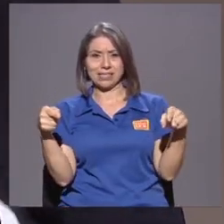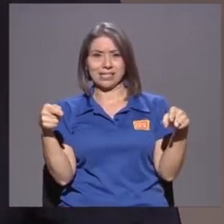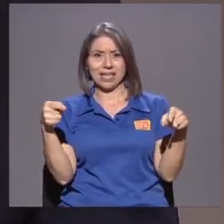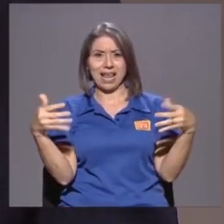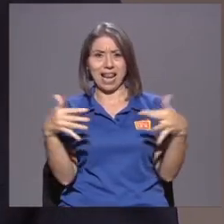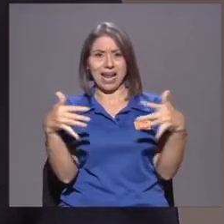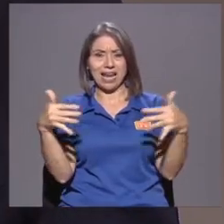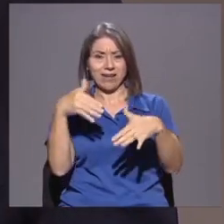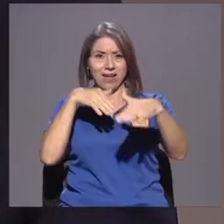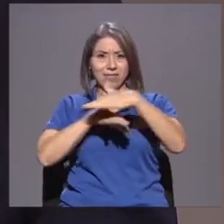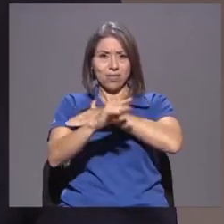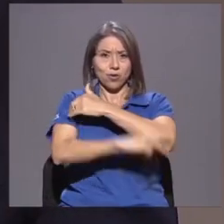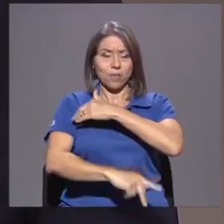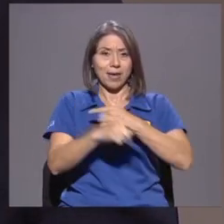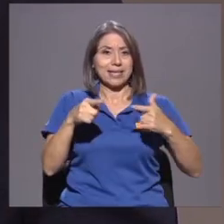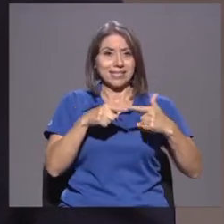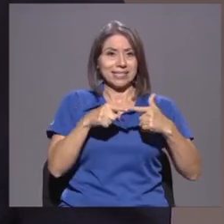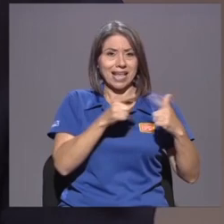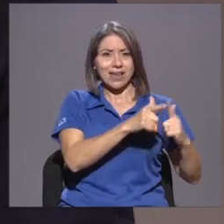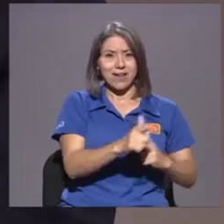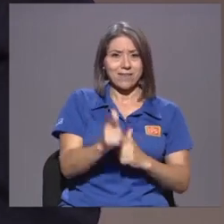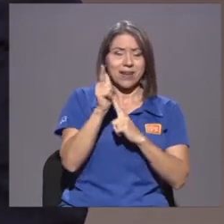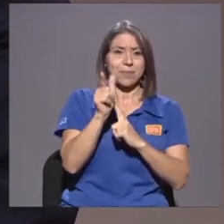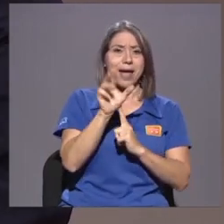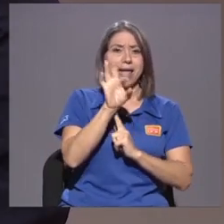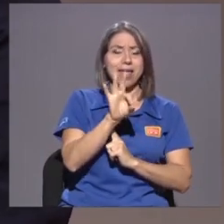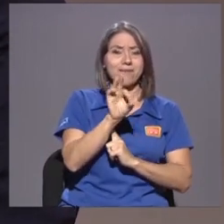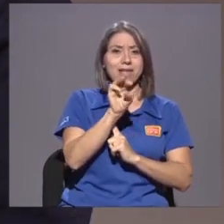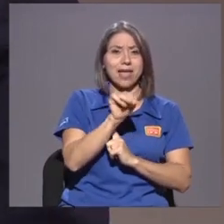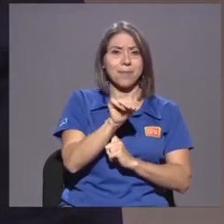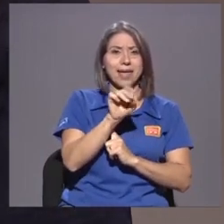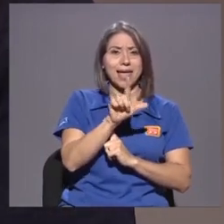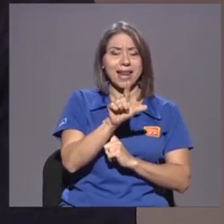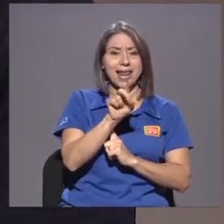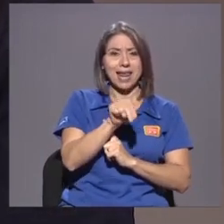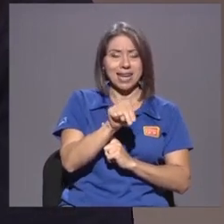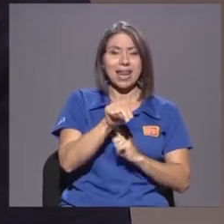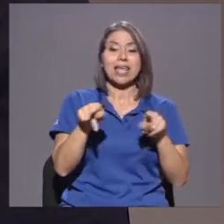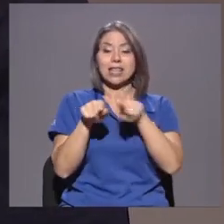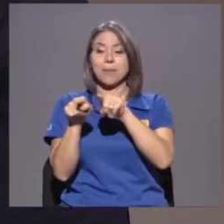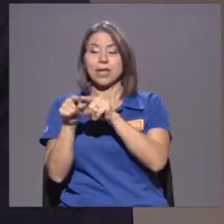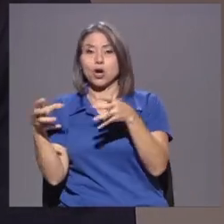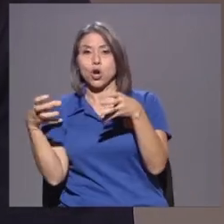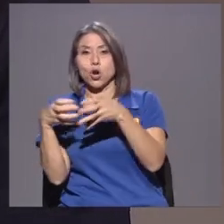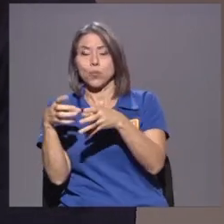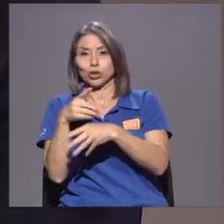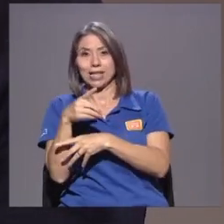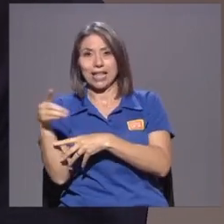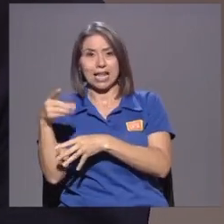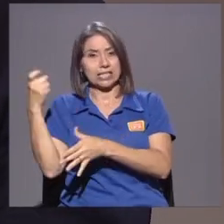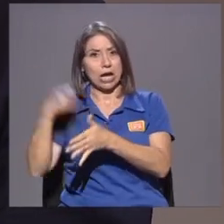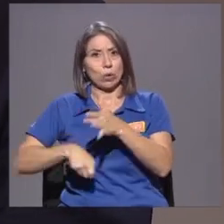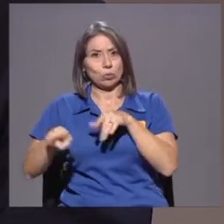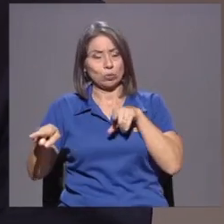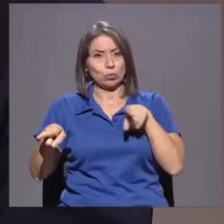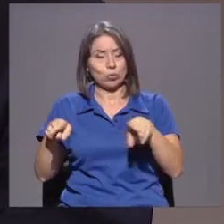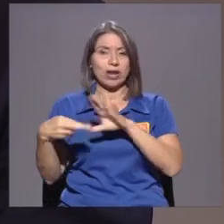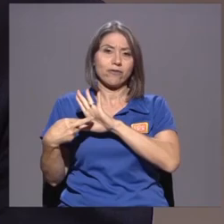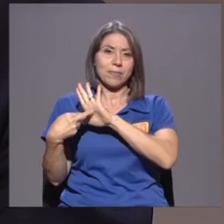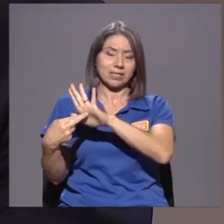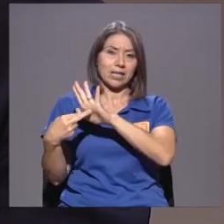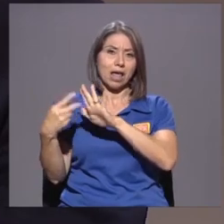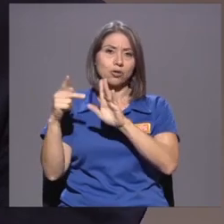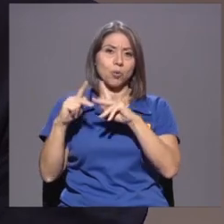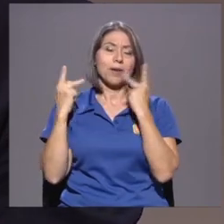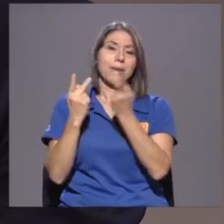fueron por un lado la guerrilla del fmln y luego sectores de derecha bastante dura representados por el